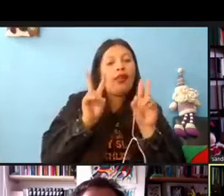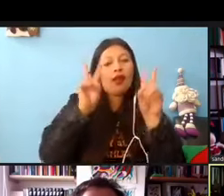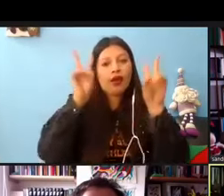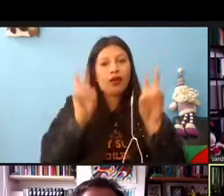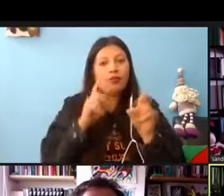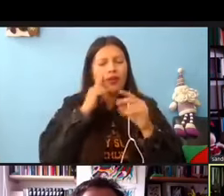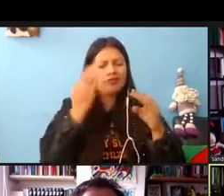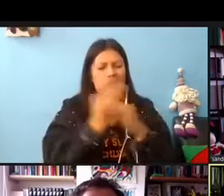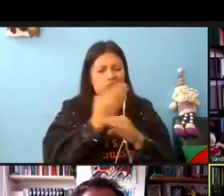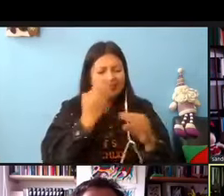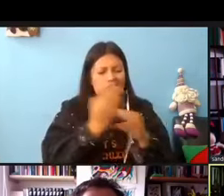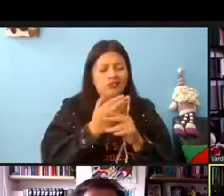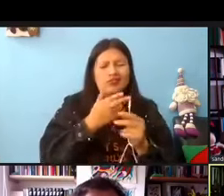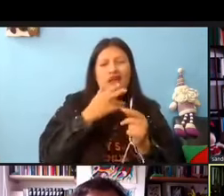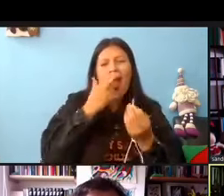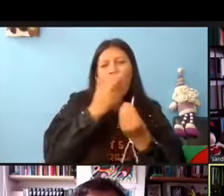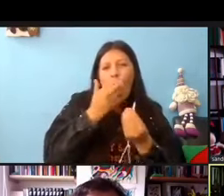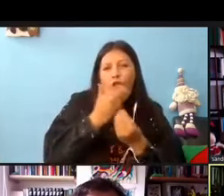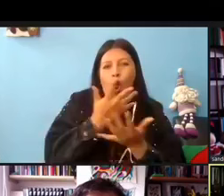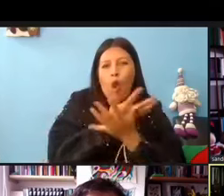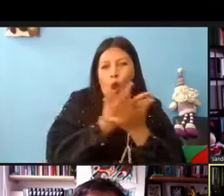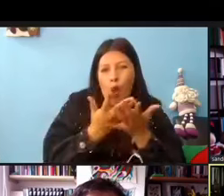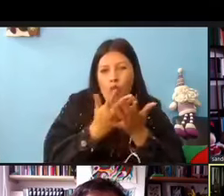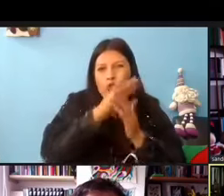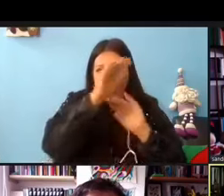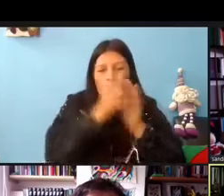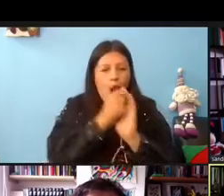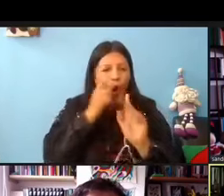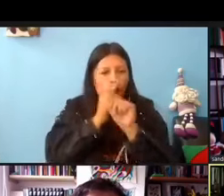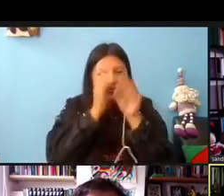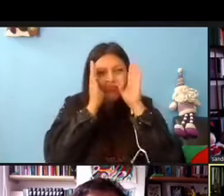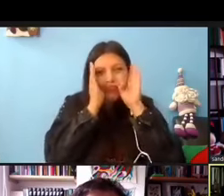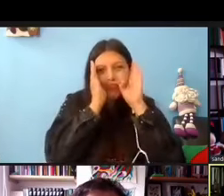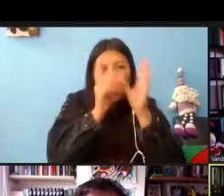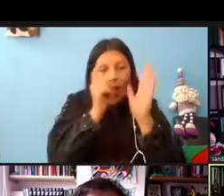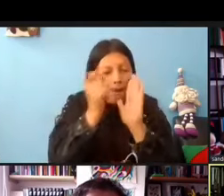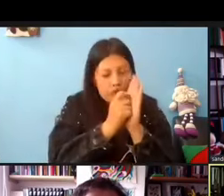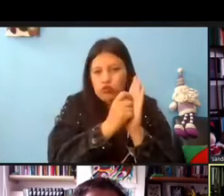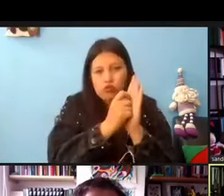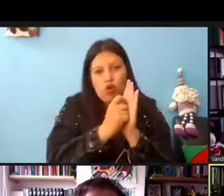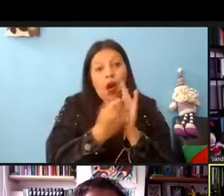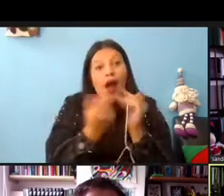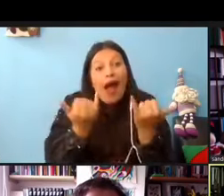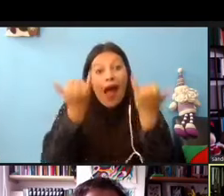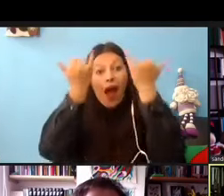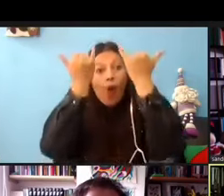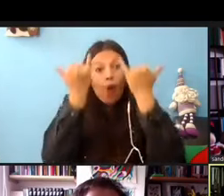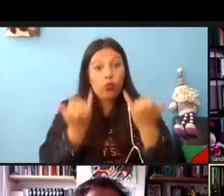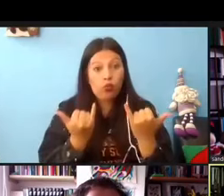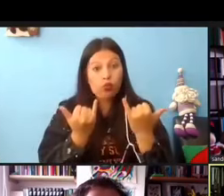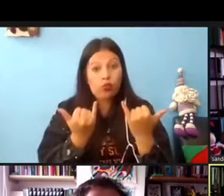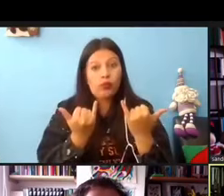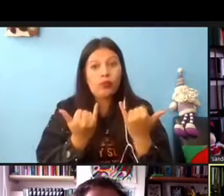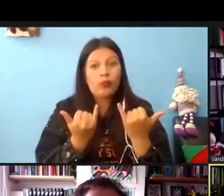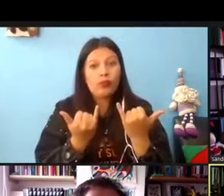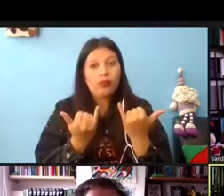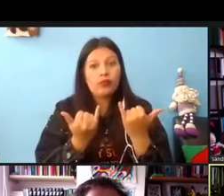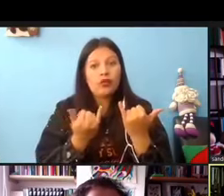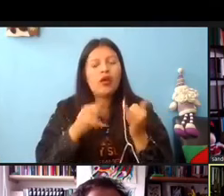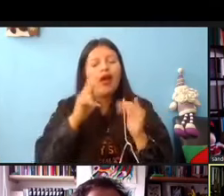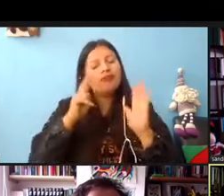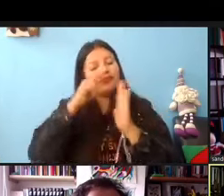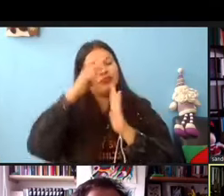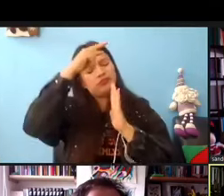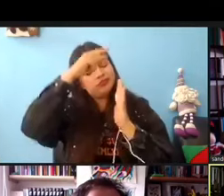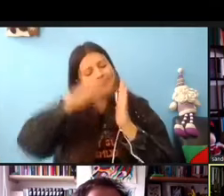del conflicto, el tema que converge solamente en ese punto, sino que ahora hay una lectura